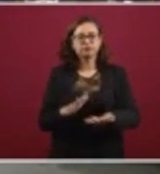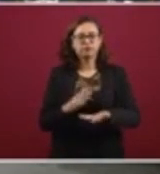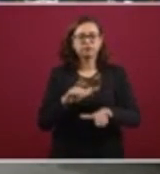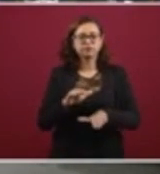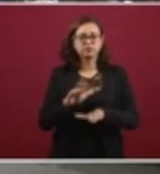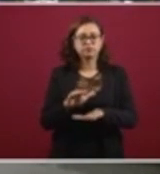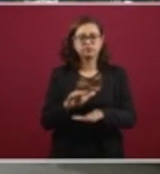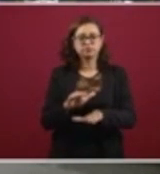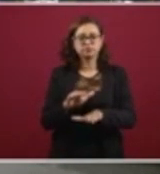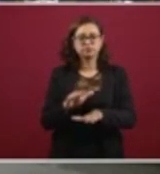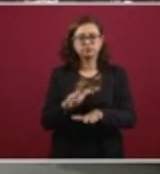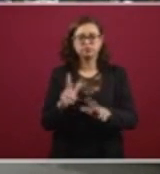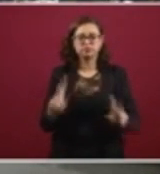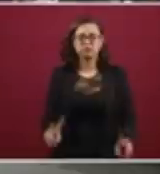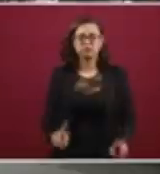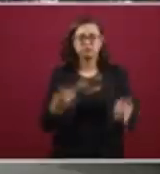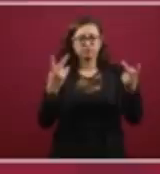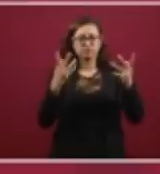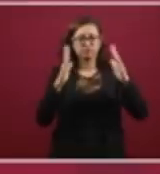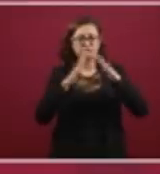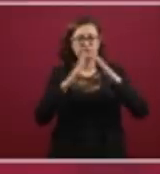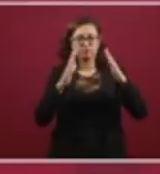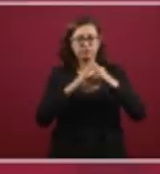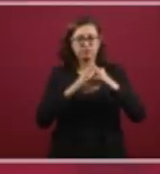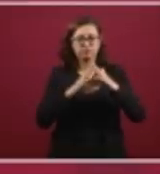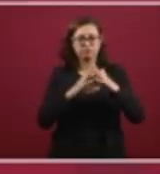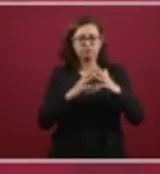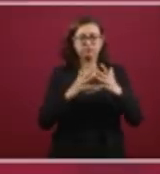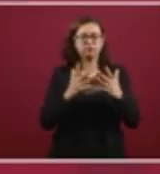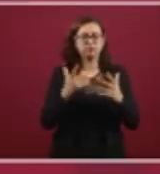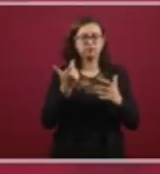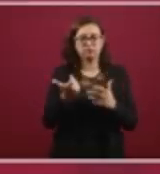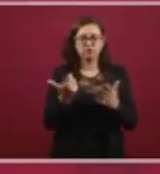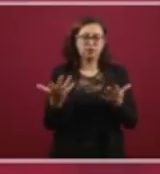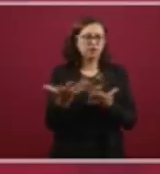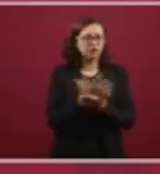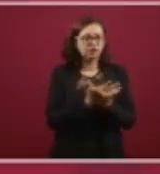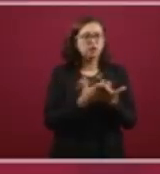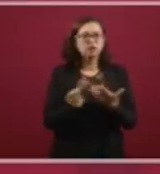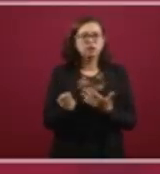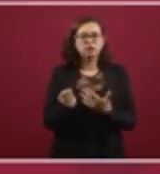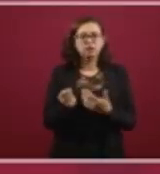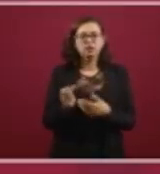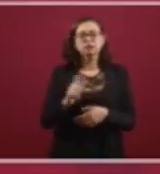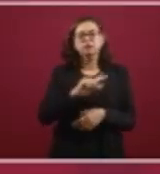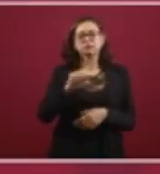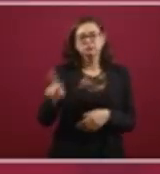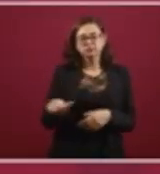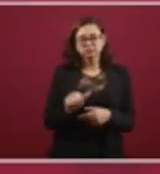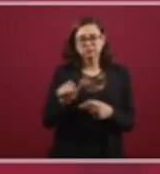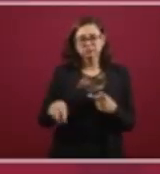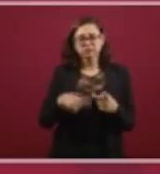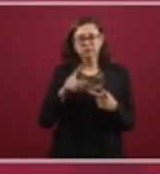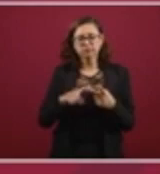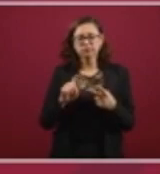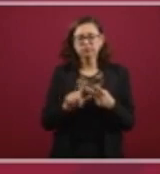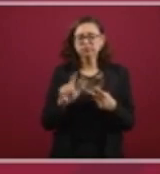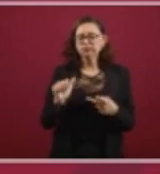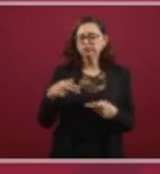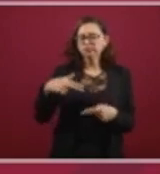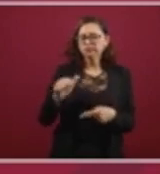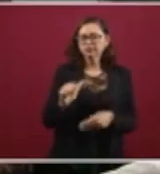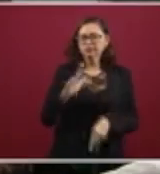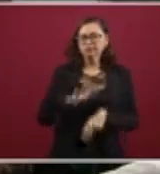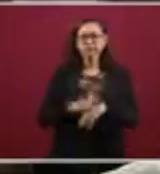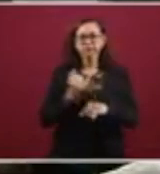sobre lo de la venta de la casa, los recursos y que luego Ana nos informe sobre